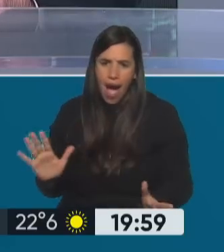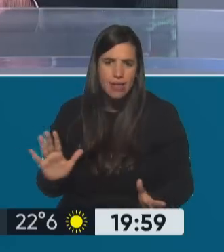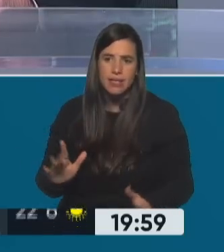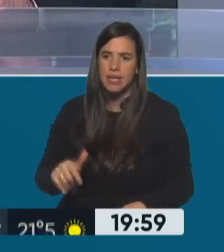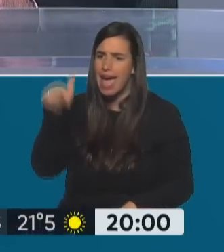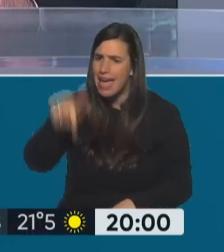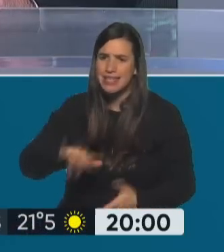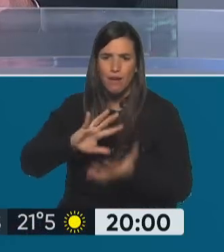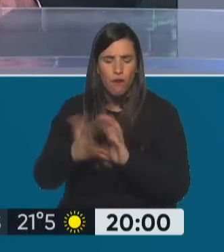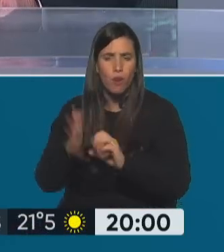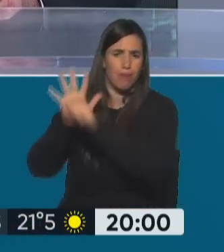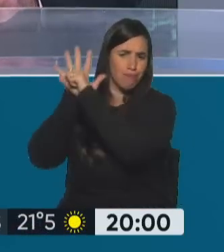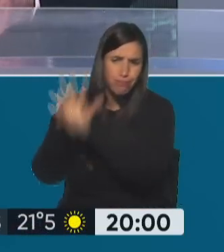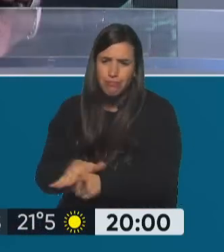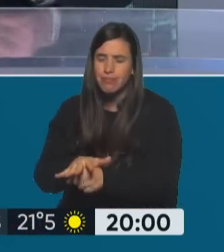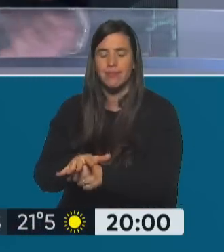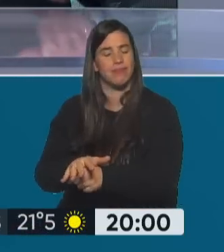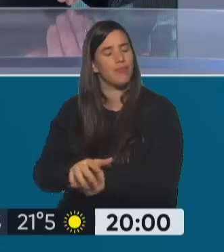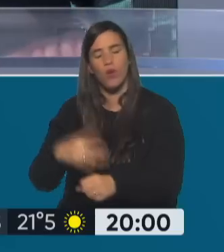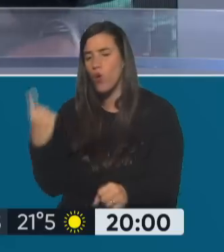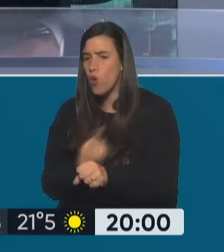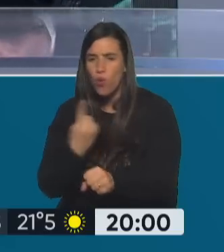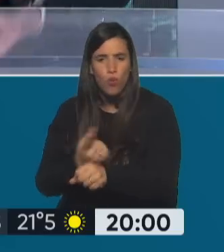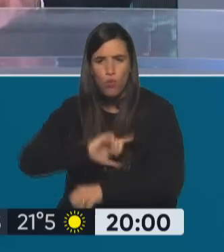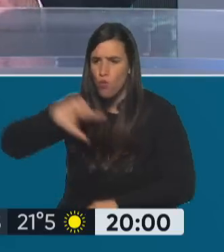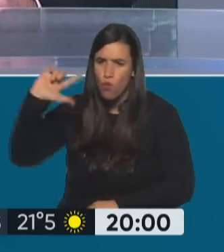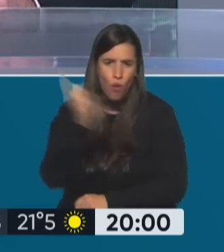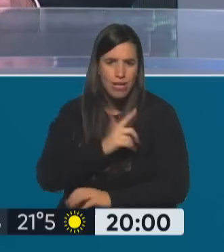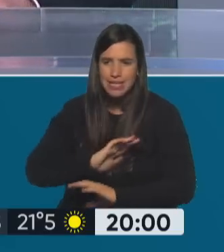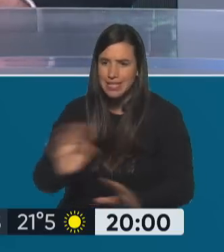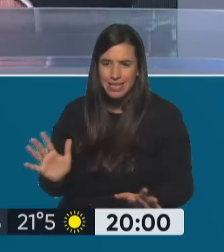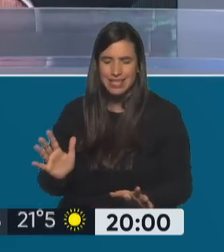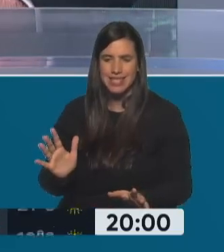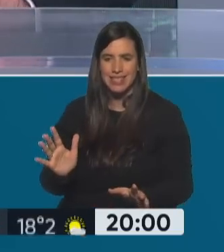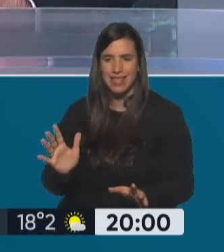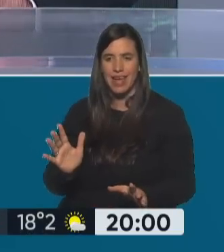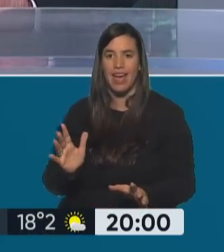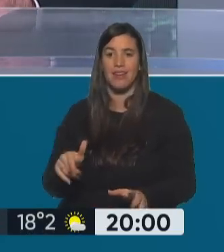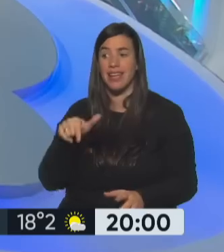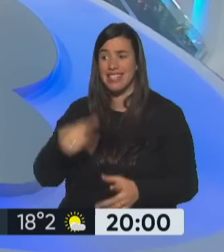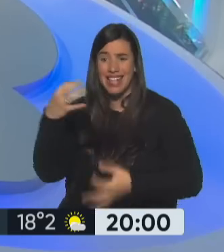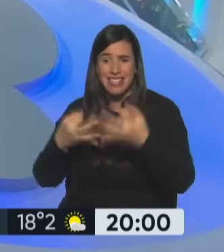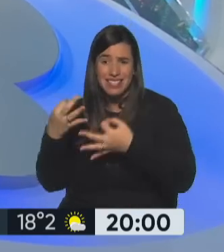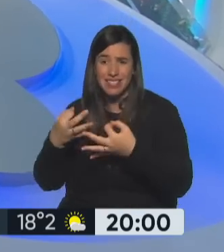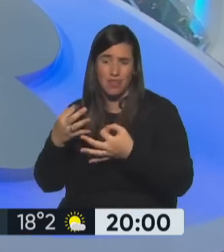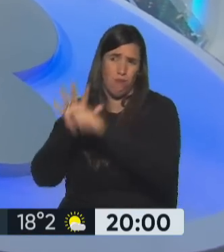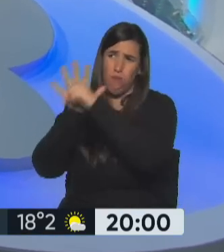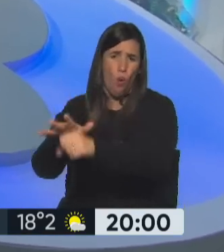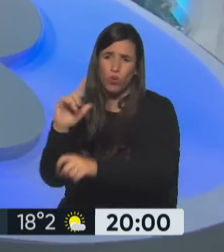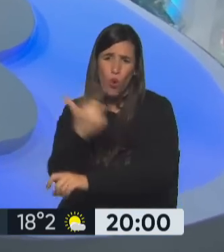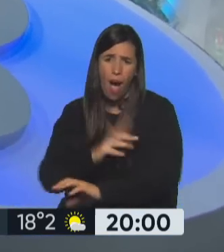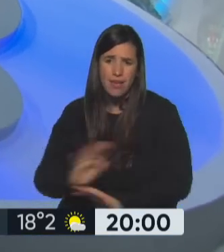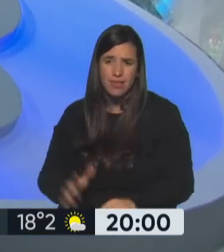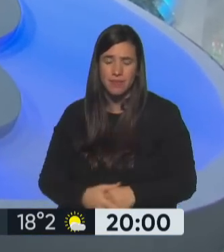absolutamente inviable presentarse haciendo una especie de bypass institucional directamente ante la